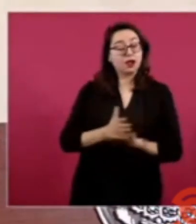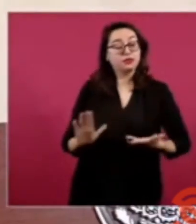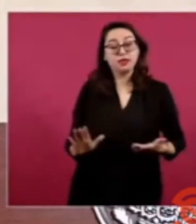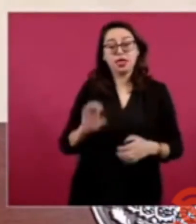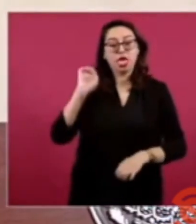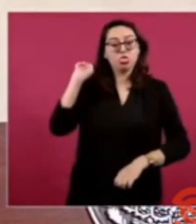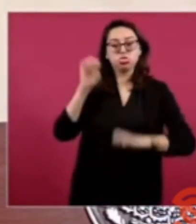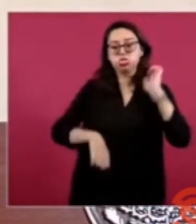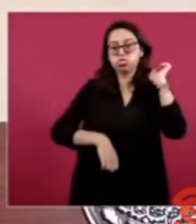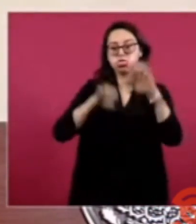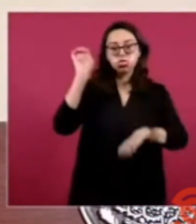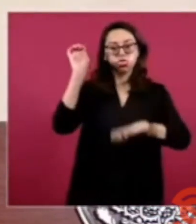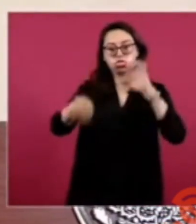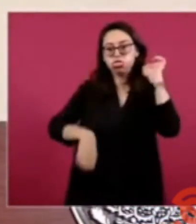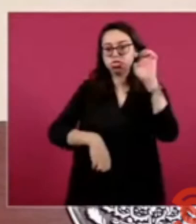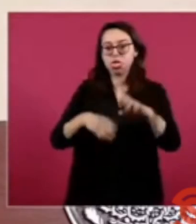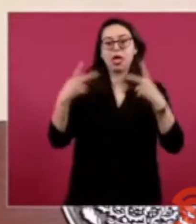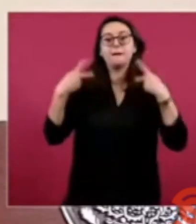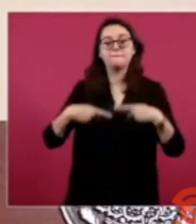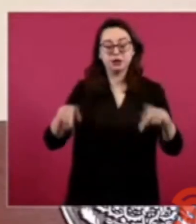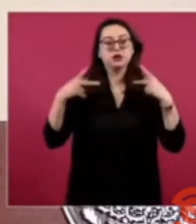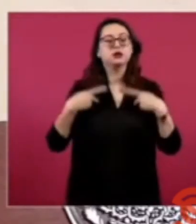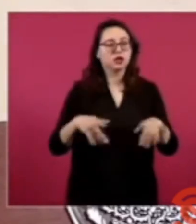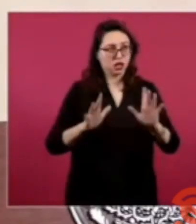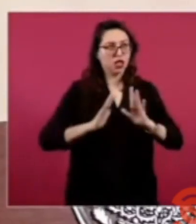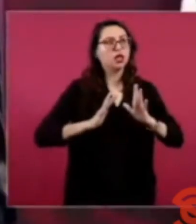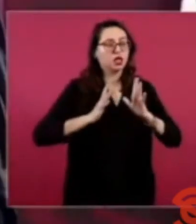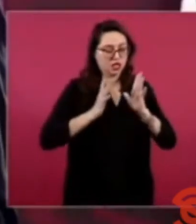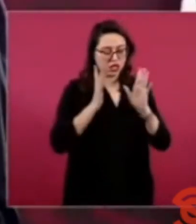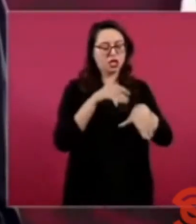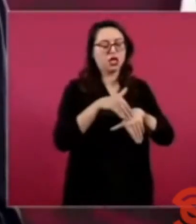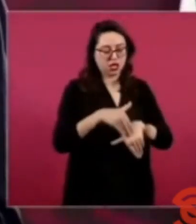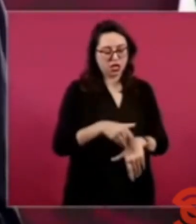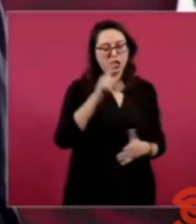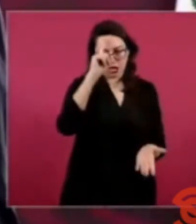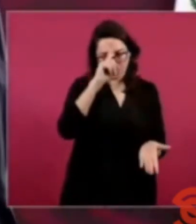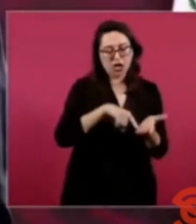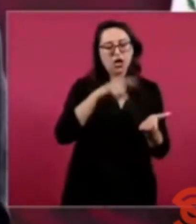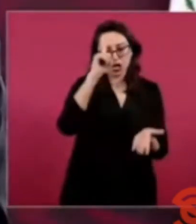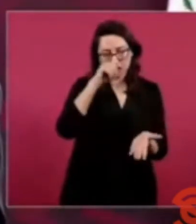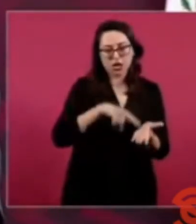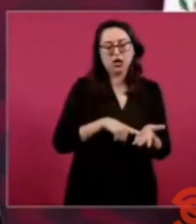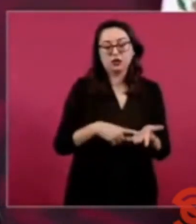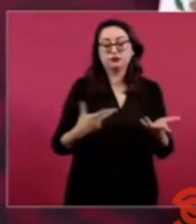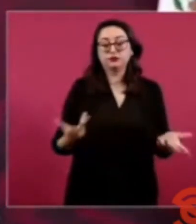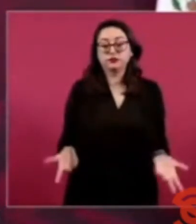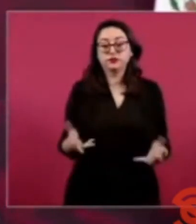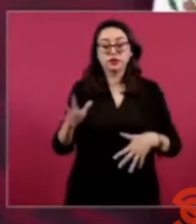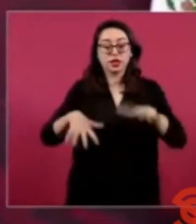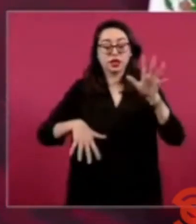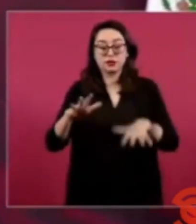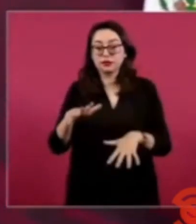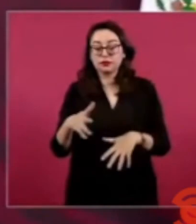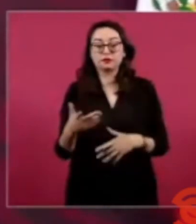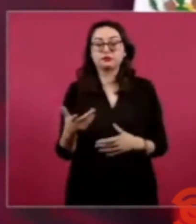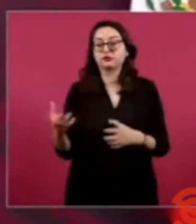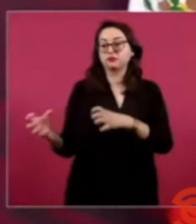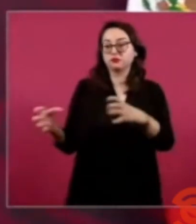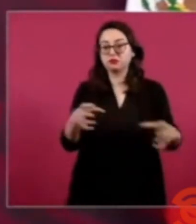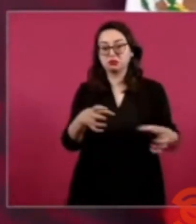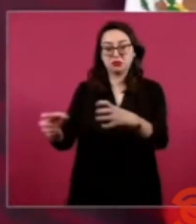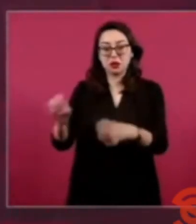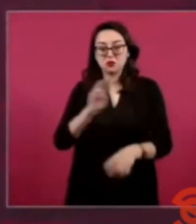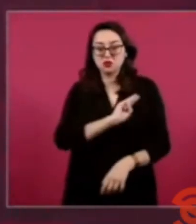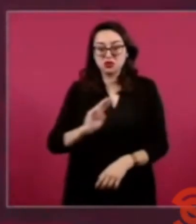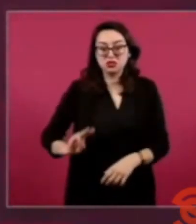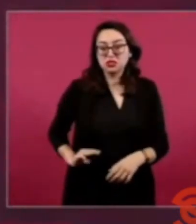Gente buena del PRI, del PAN, de abajo, que hasta los ponían a pelear en sus